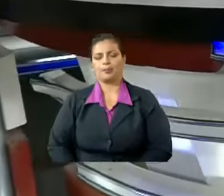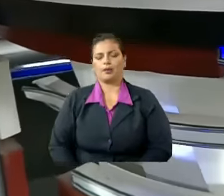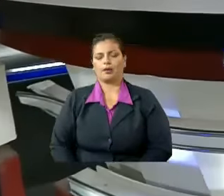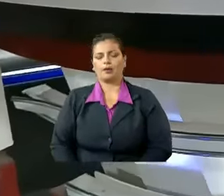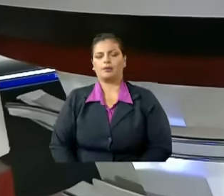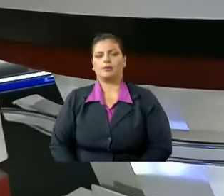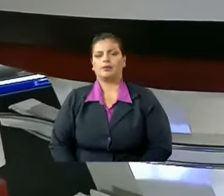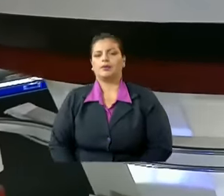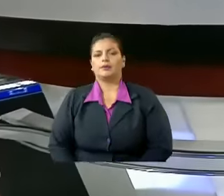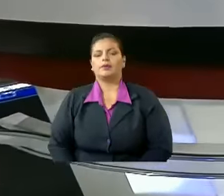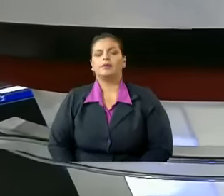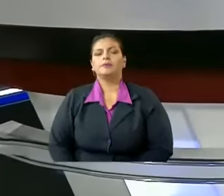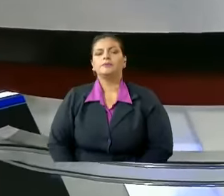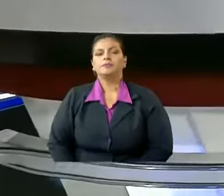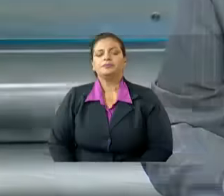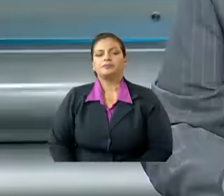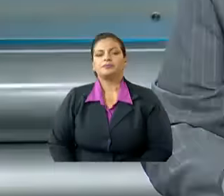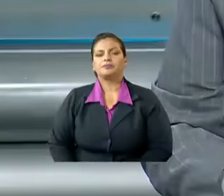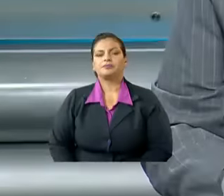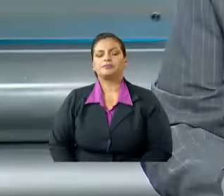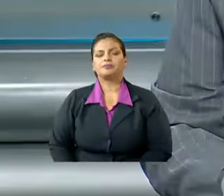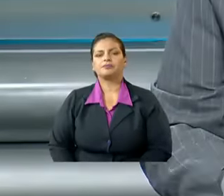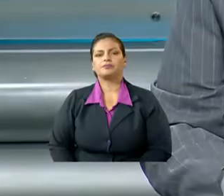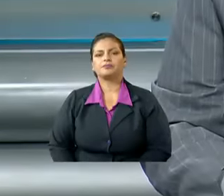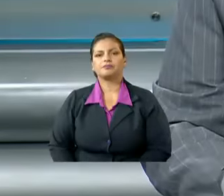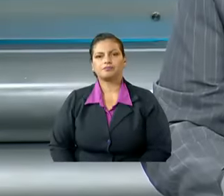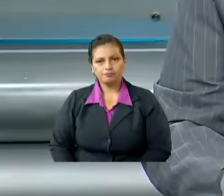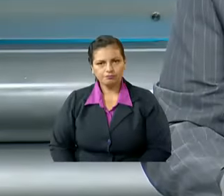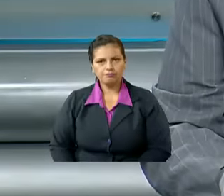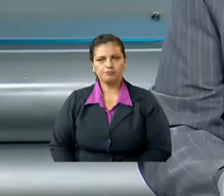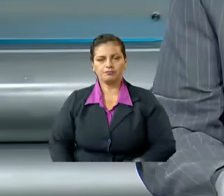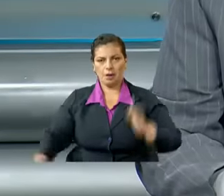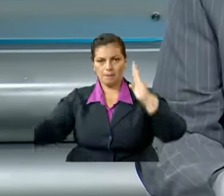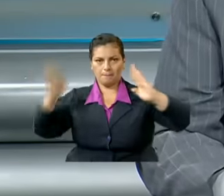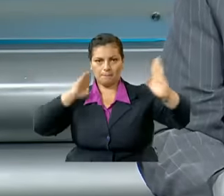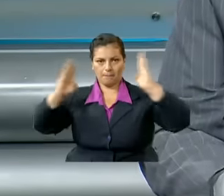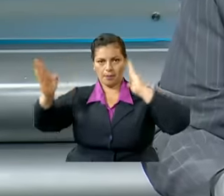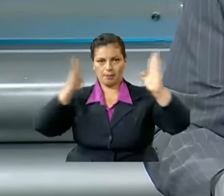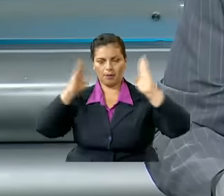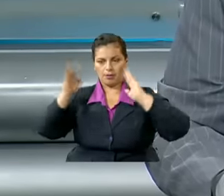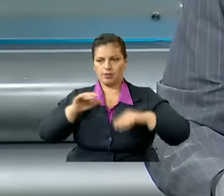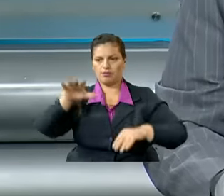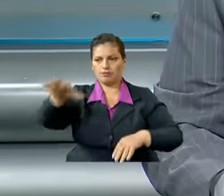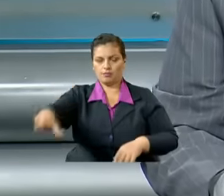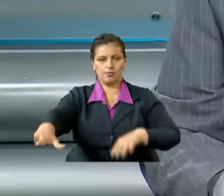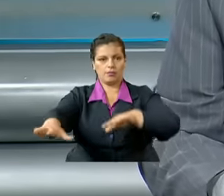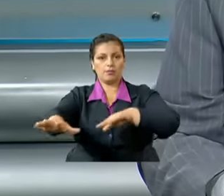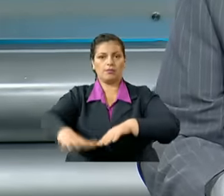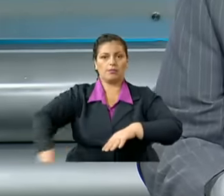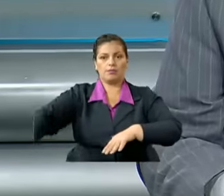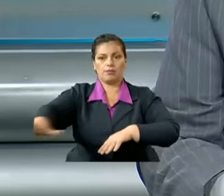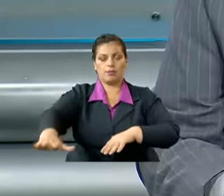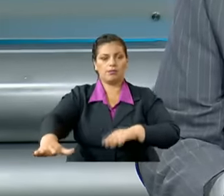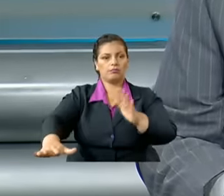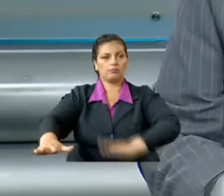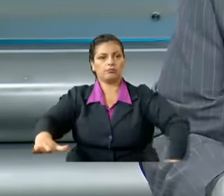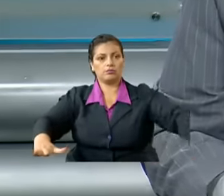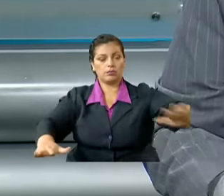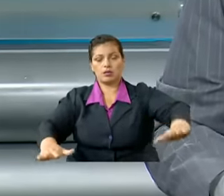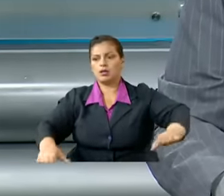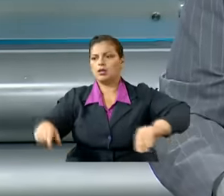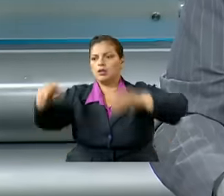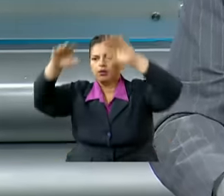Y tras una intensa lluvia, dos sectores de la ciudad de Babahoyo se inundaron, afectando a más de 60 familias.